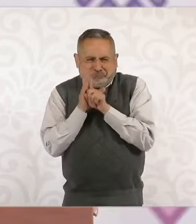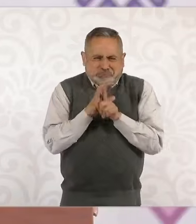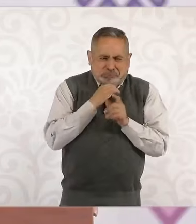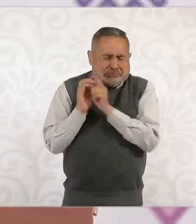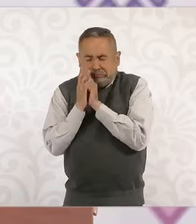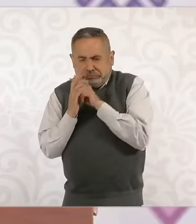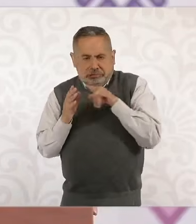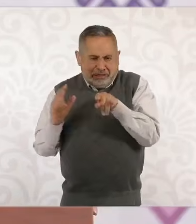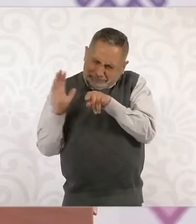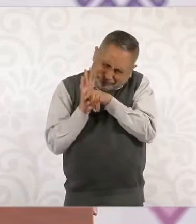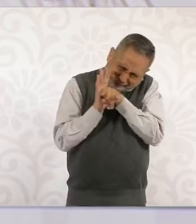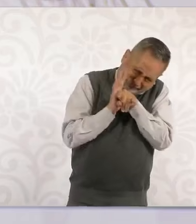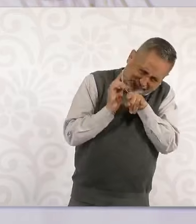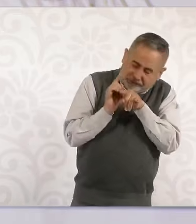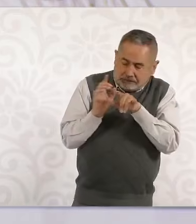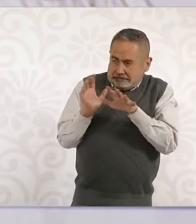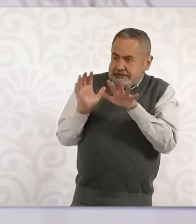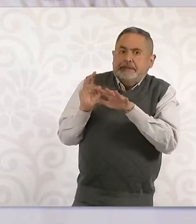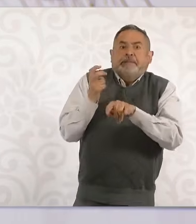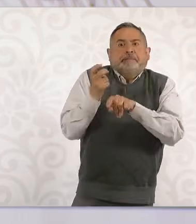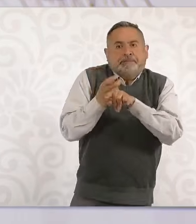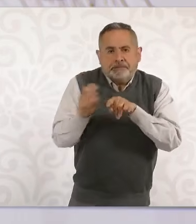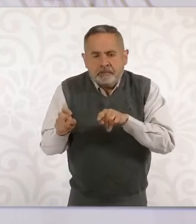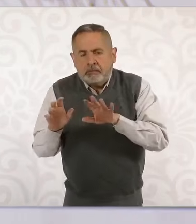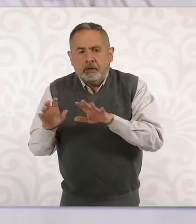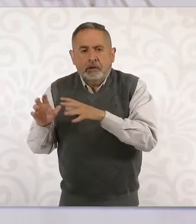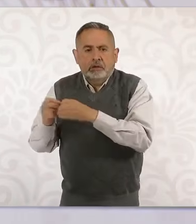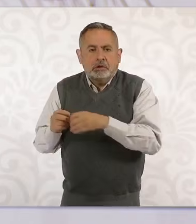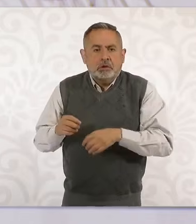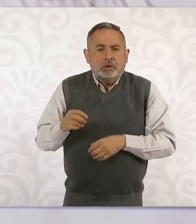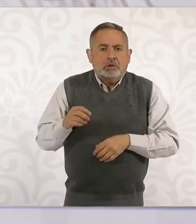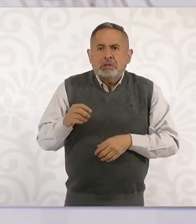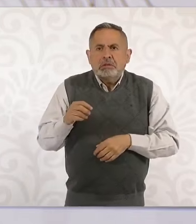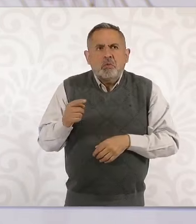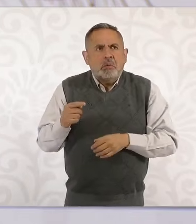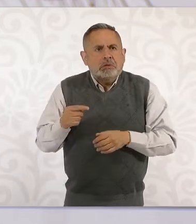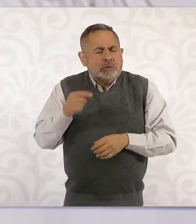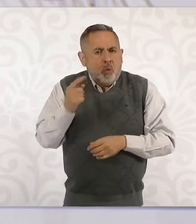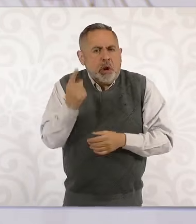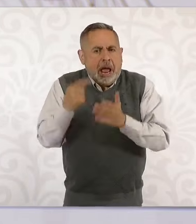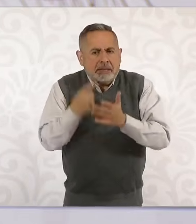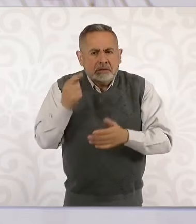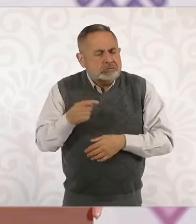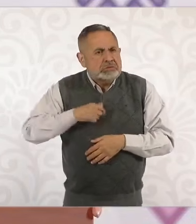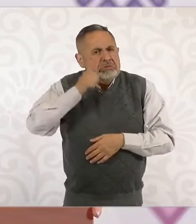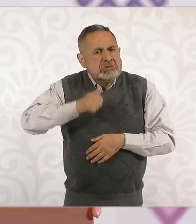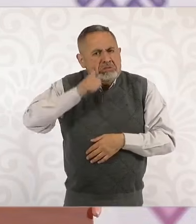la camioneta y pues normalmente no es algo nuevo, no sé en este caso en dónde haya